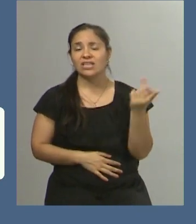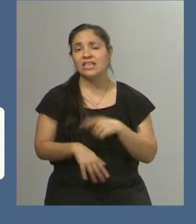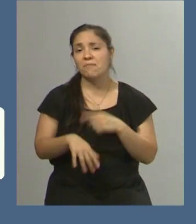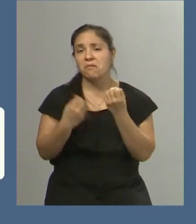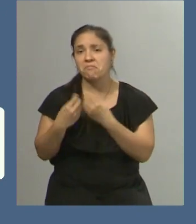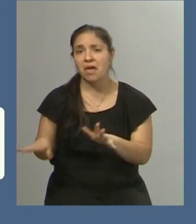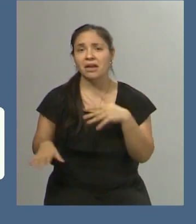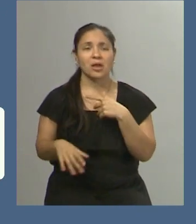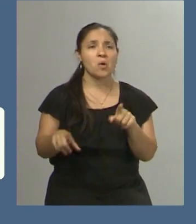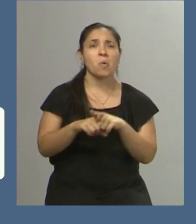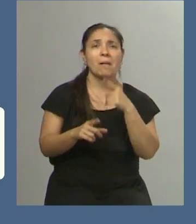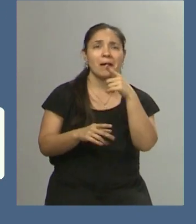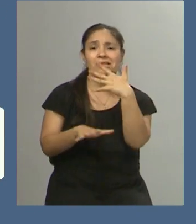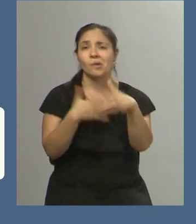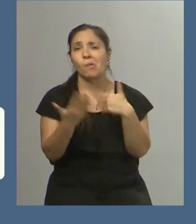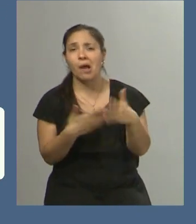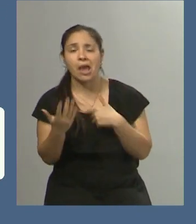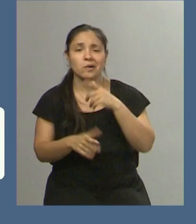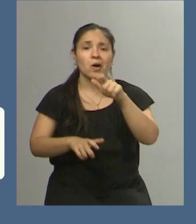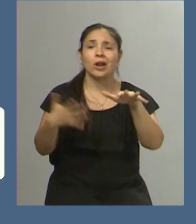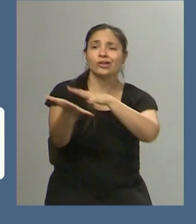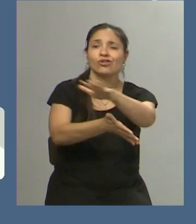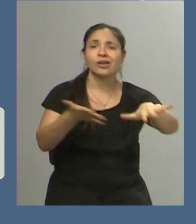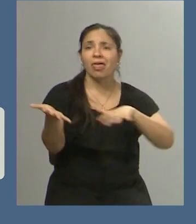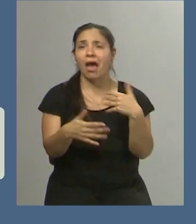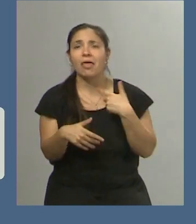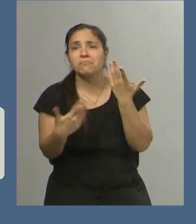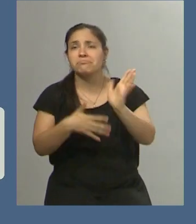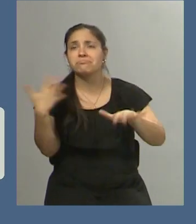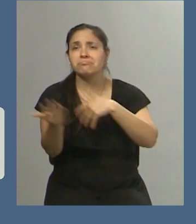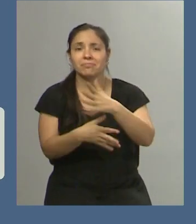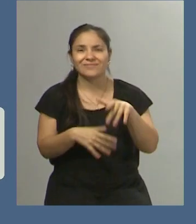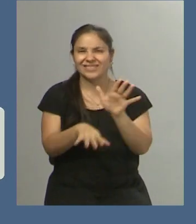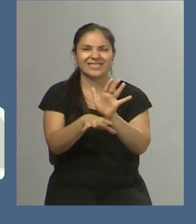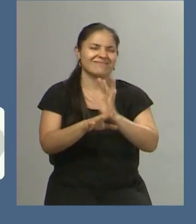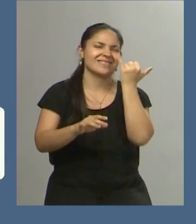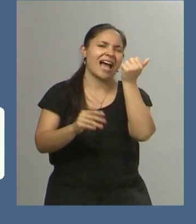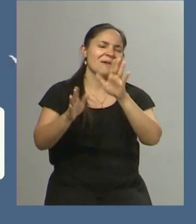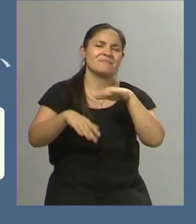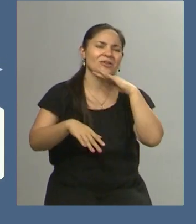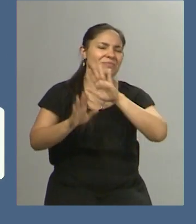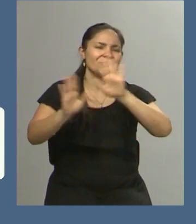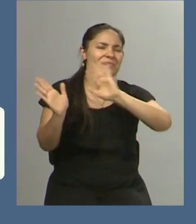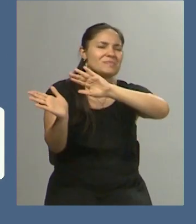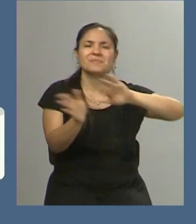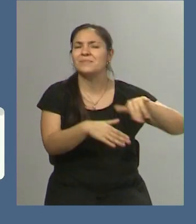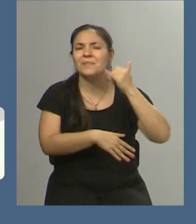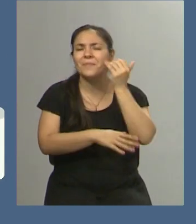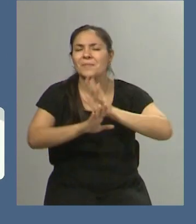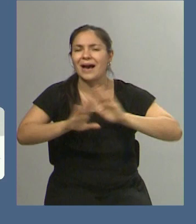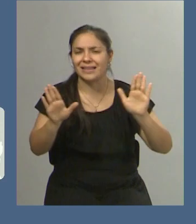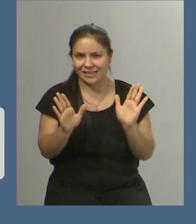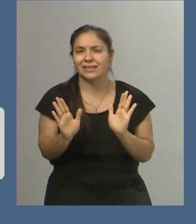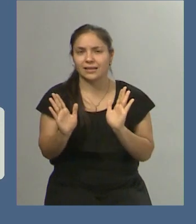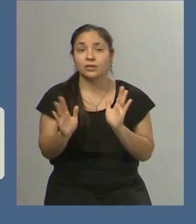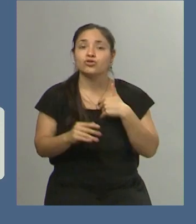estamos jugando con nosotros mismos, con la gente, etc. Dejémonos de tonterías en ese caso. Lo que estoy